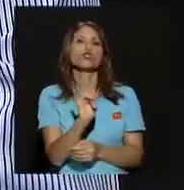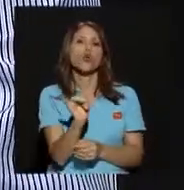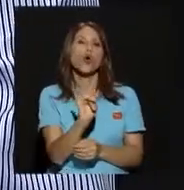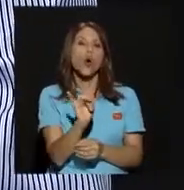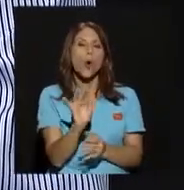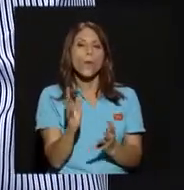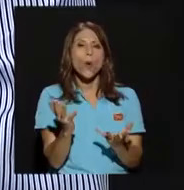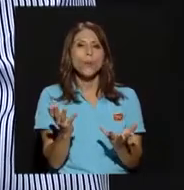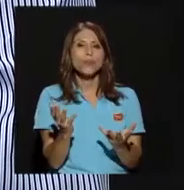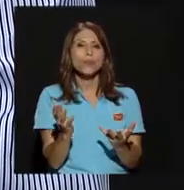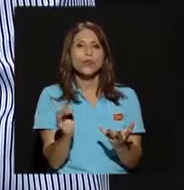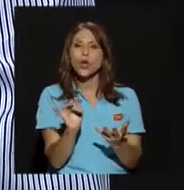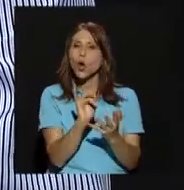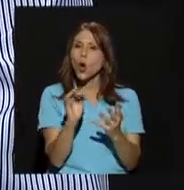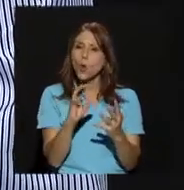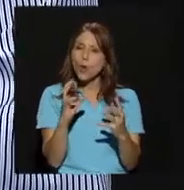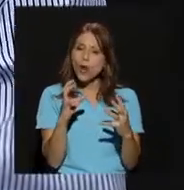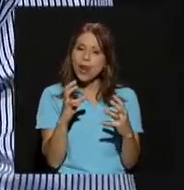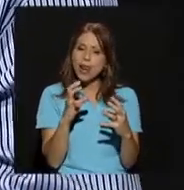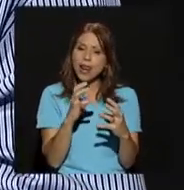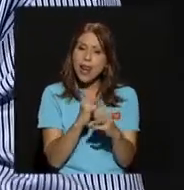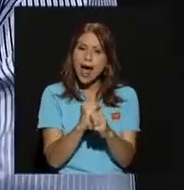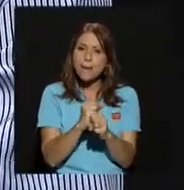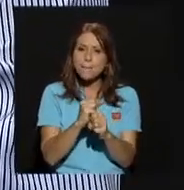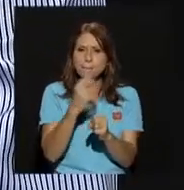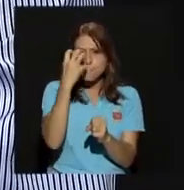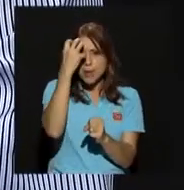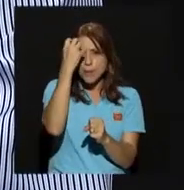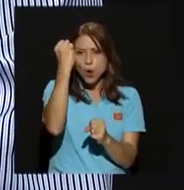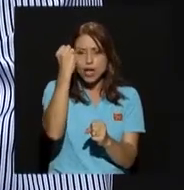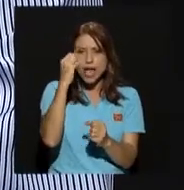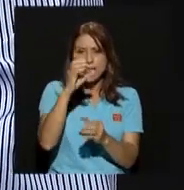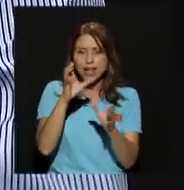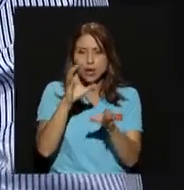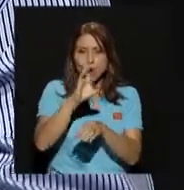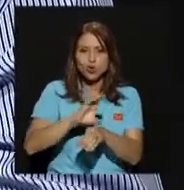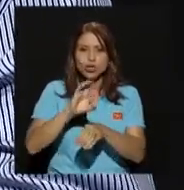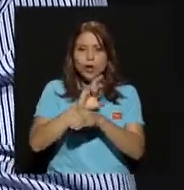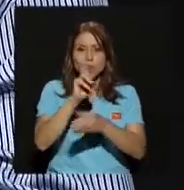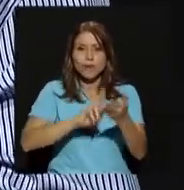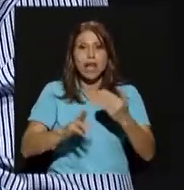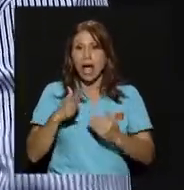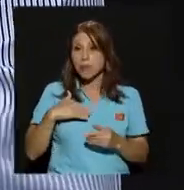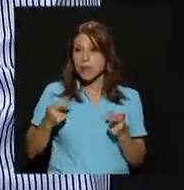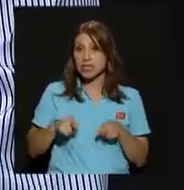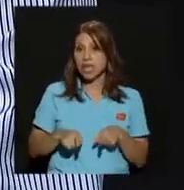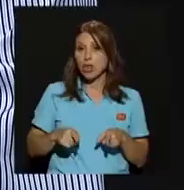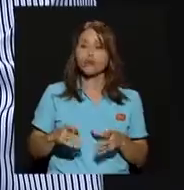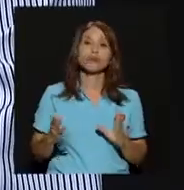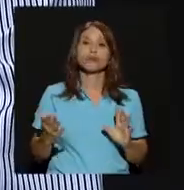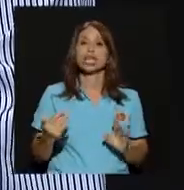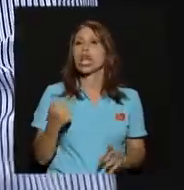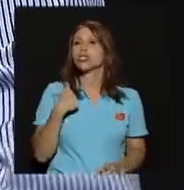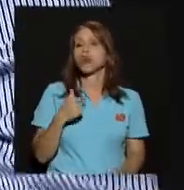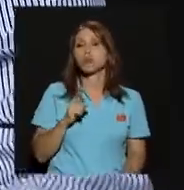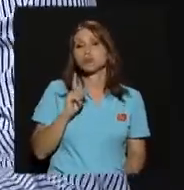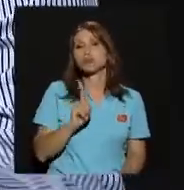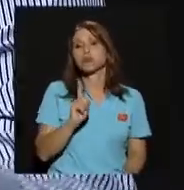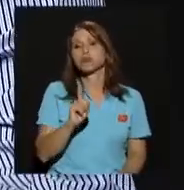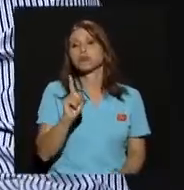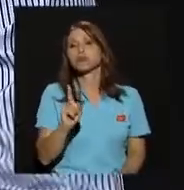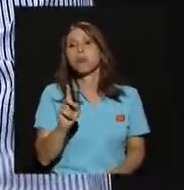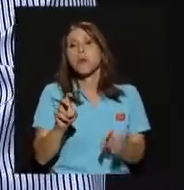memoria del Consejo Universitario. A mí me ha pasado de que llego y tal vez propongo una idea